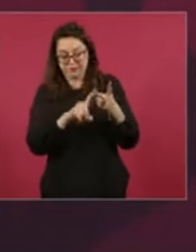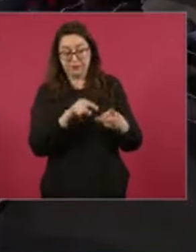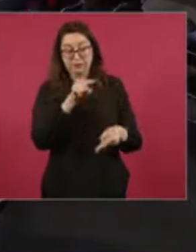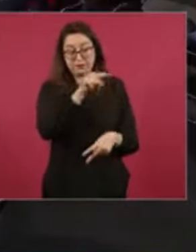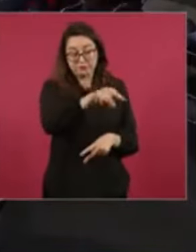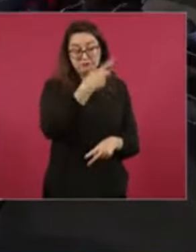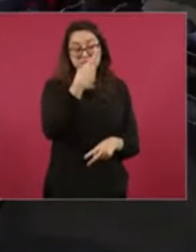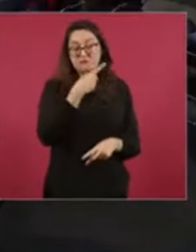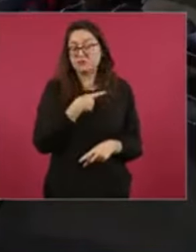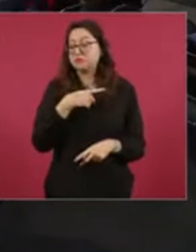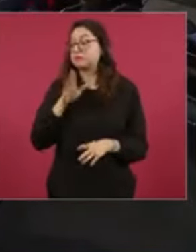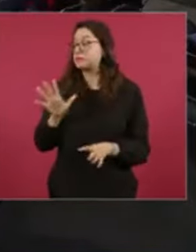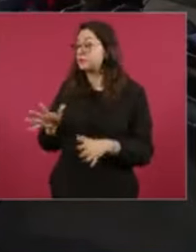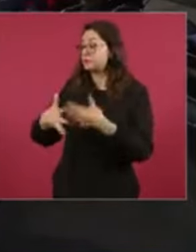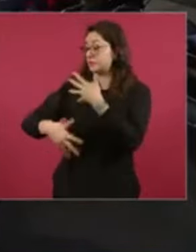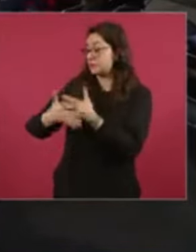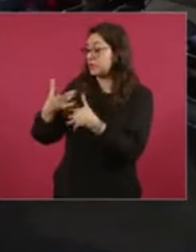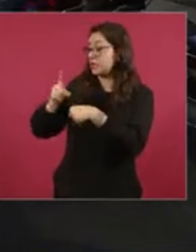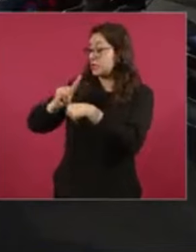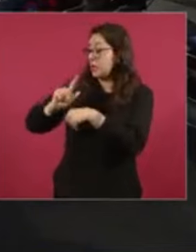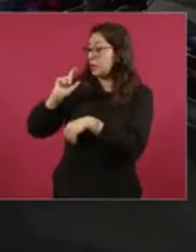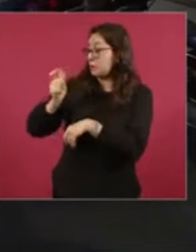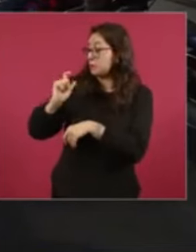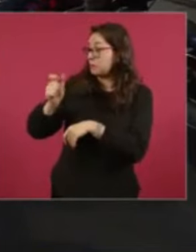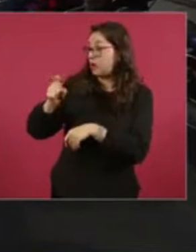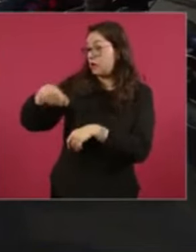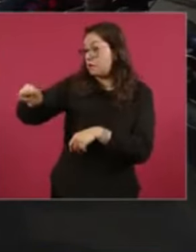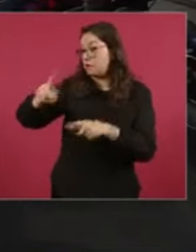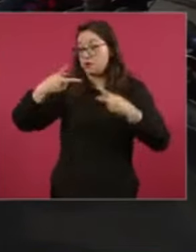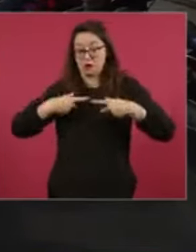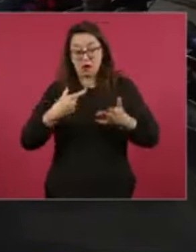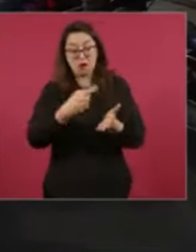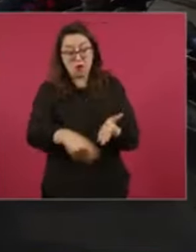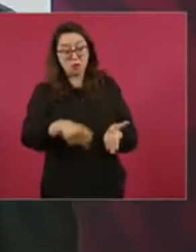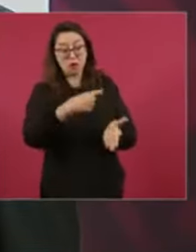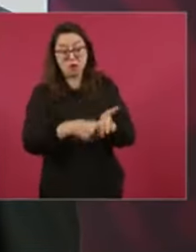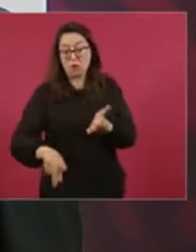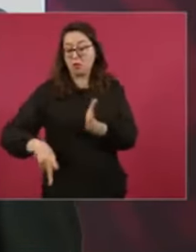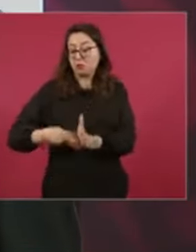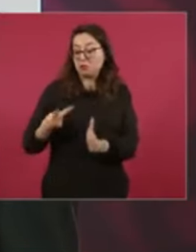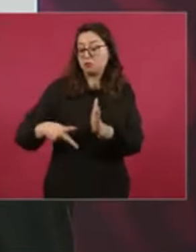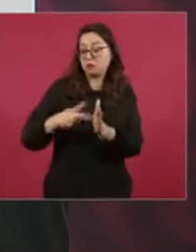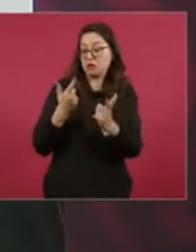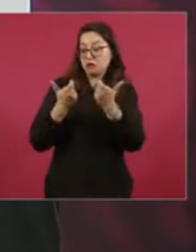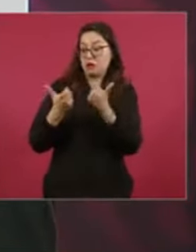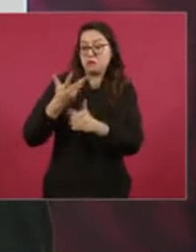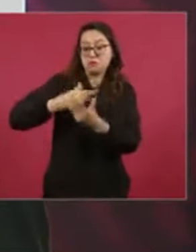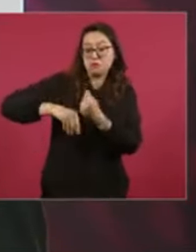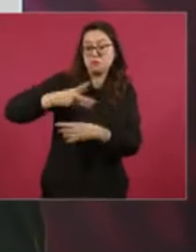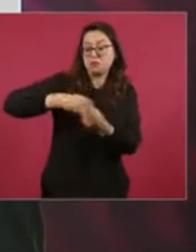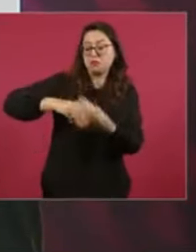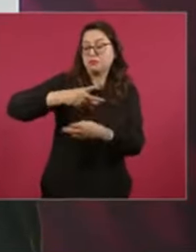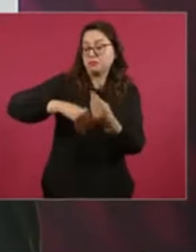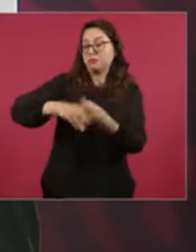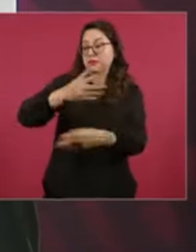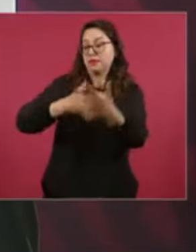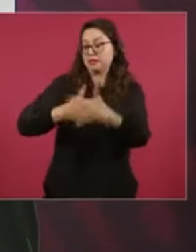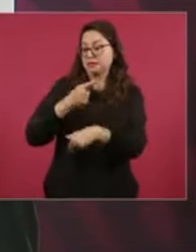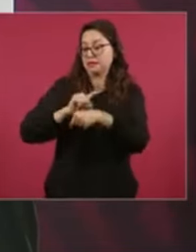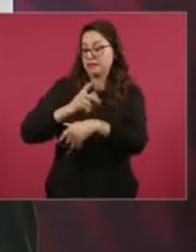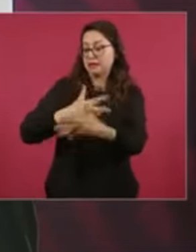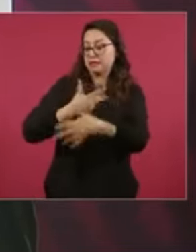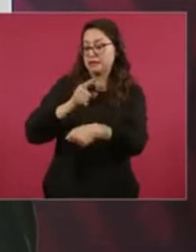gran información y estar muy al pendiente, porque después de este pago se viene el gran pago de 12 mil pesos